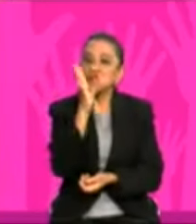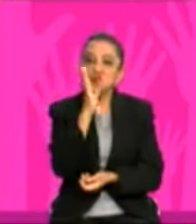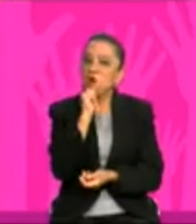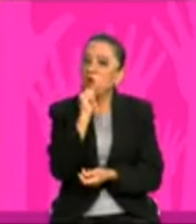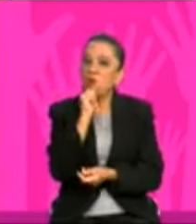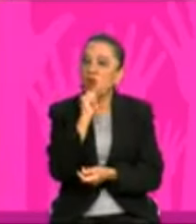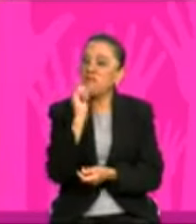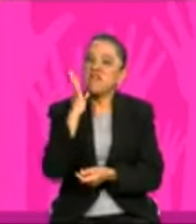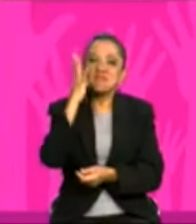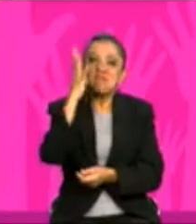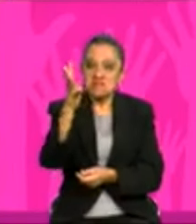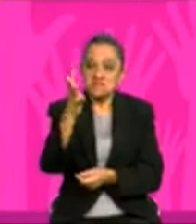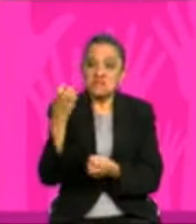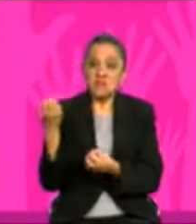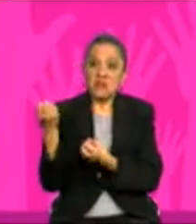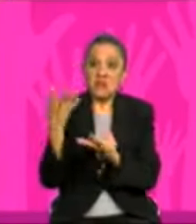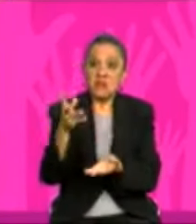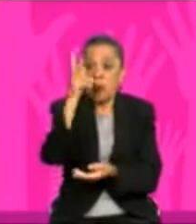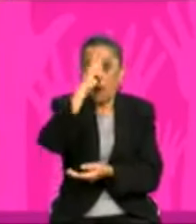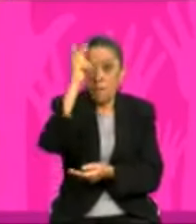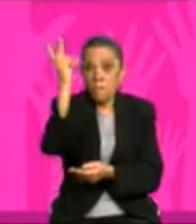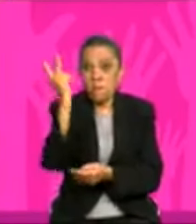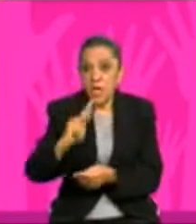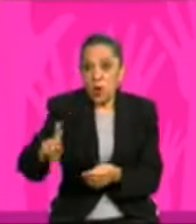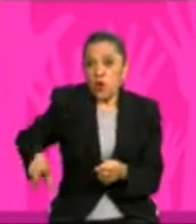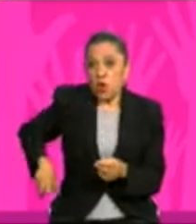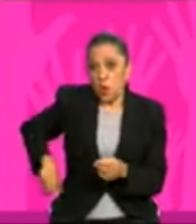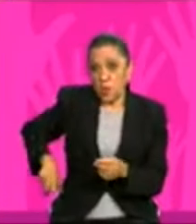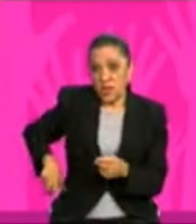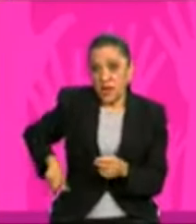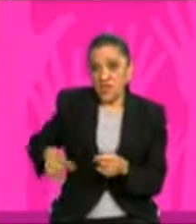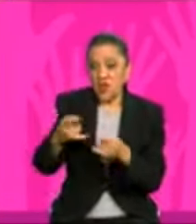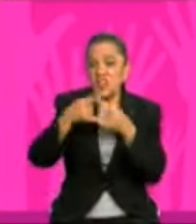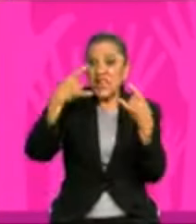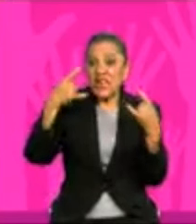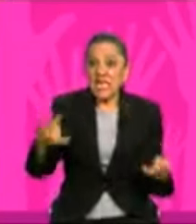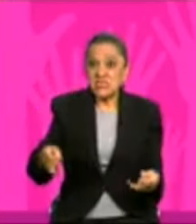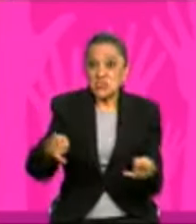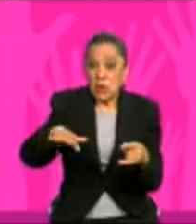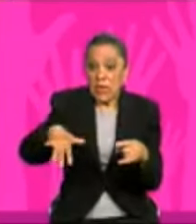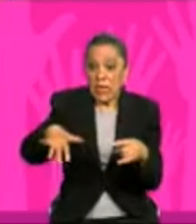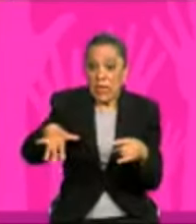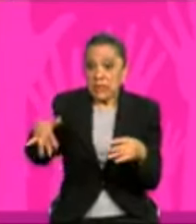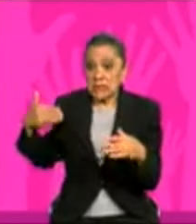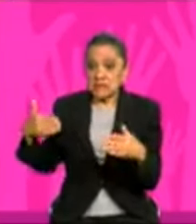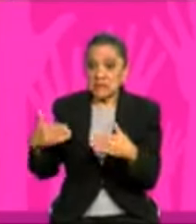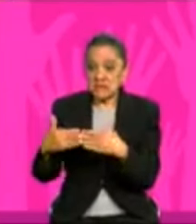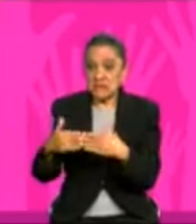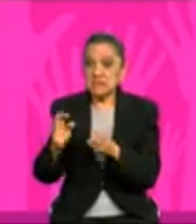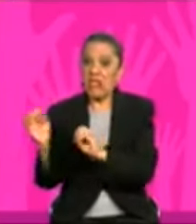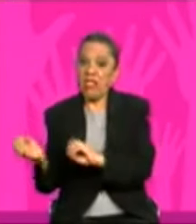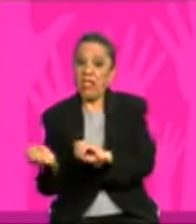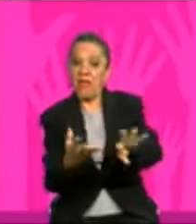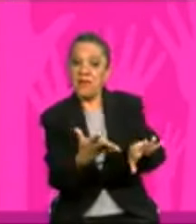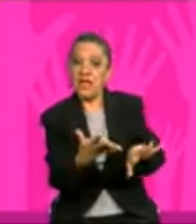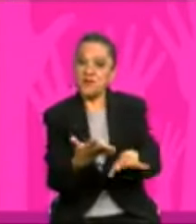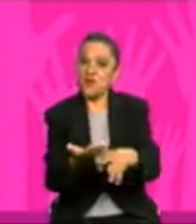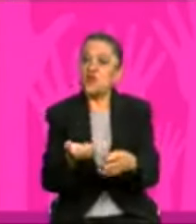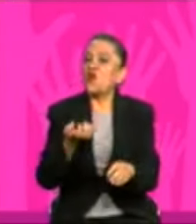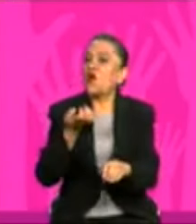nos dio al peor gobernador de la historia reciente en nuestro estado, que abandonó al estado y nos